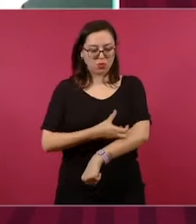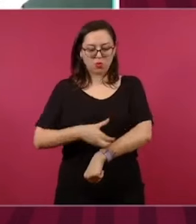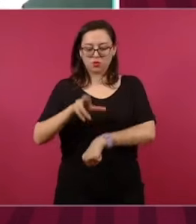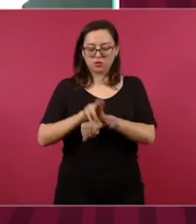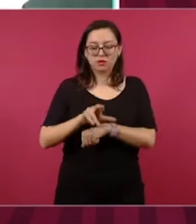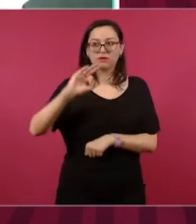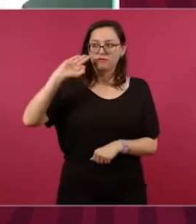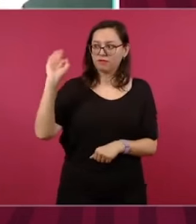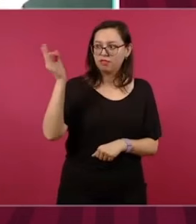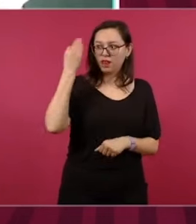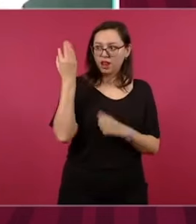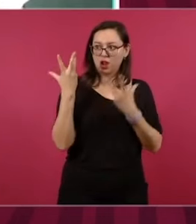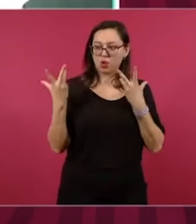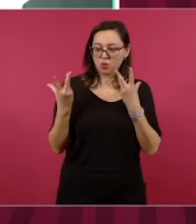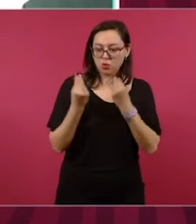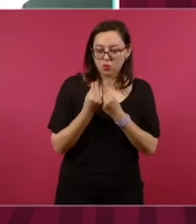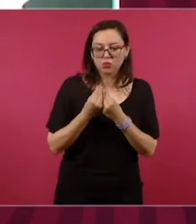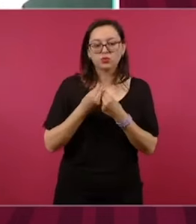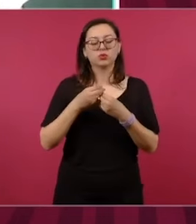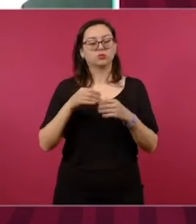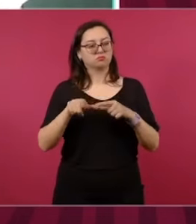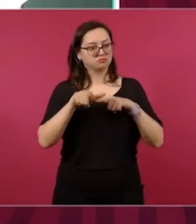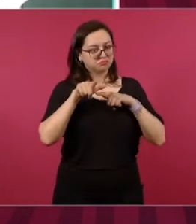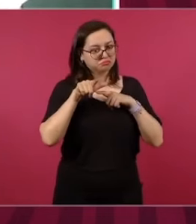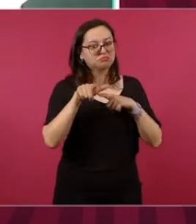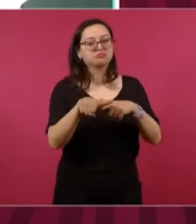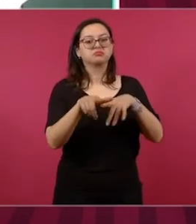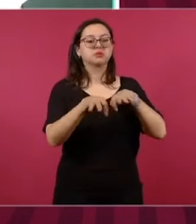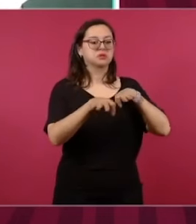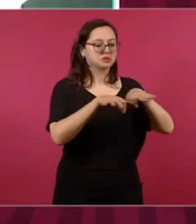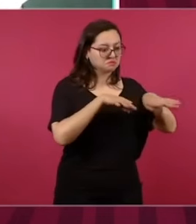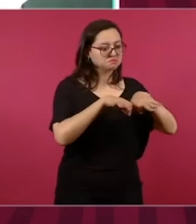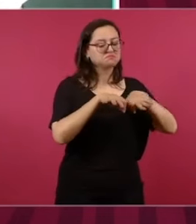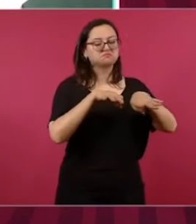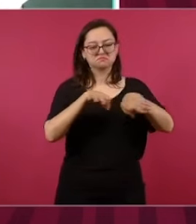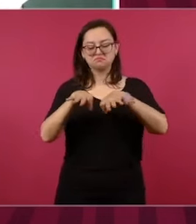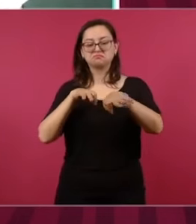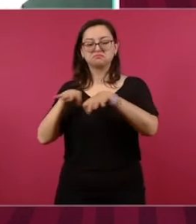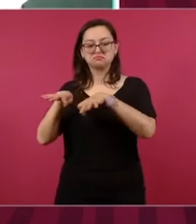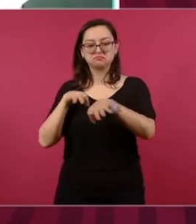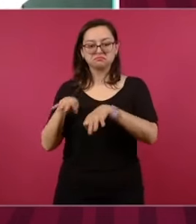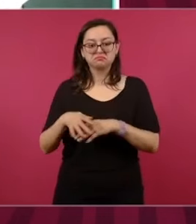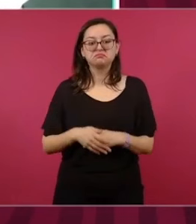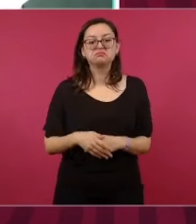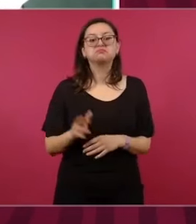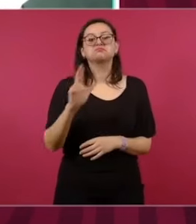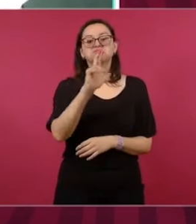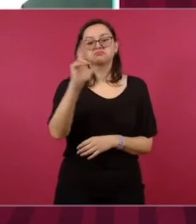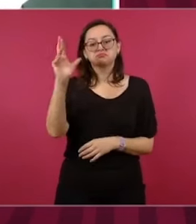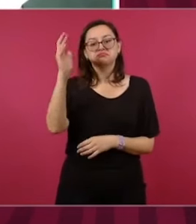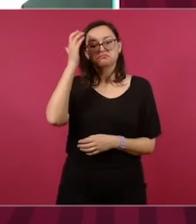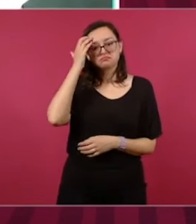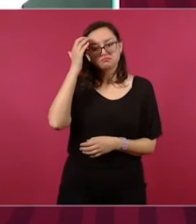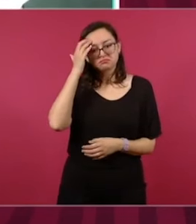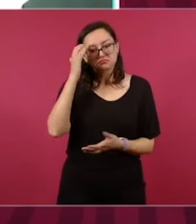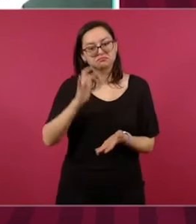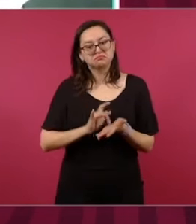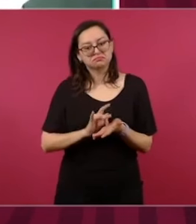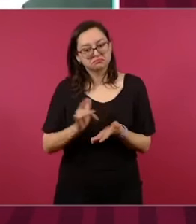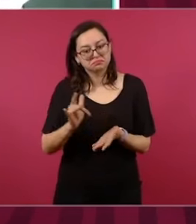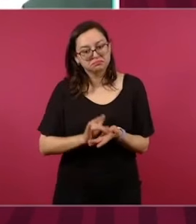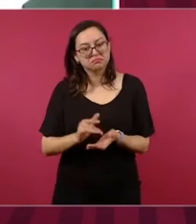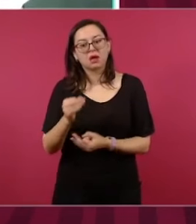el Gobierno de México, con todos los comités aquí en el estado de Guerrero. Mi reconocimiento y agradecimiento